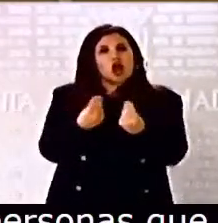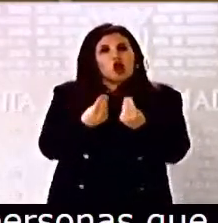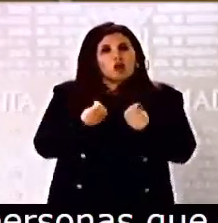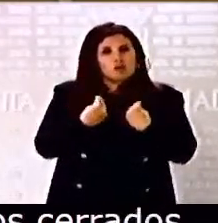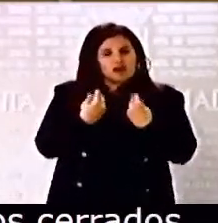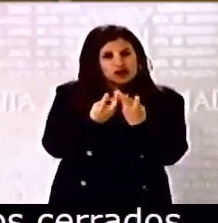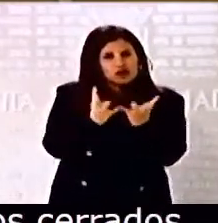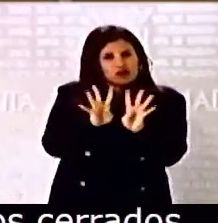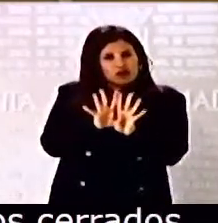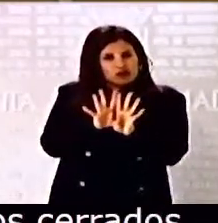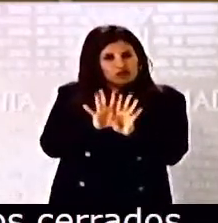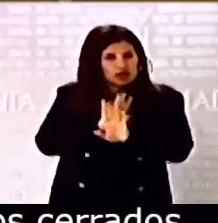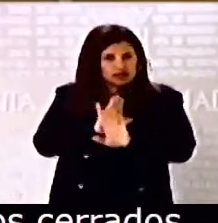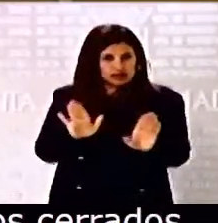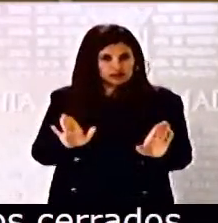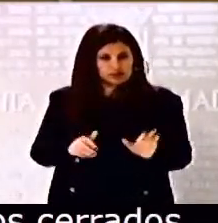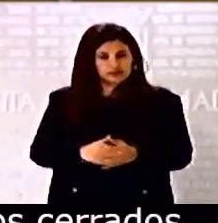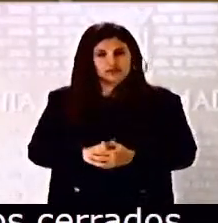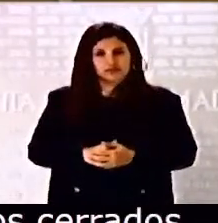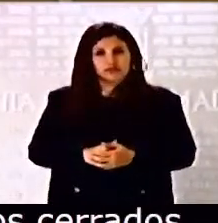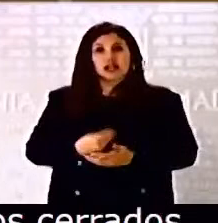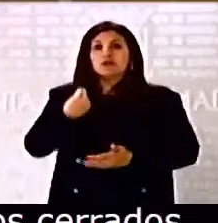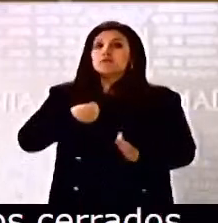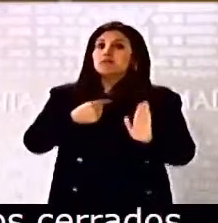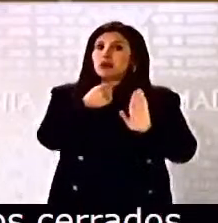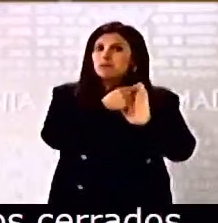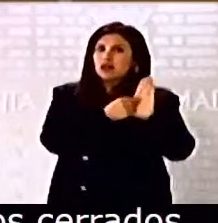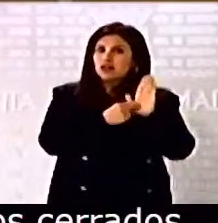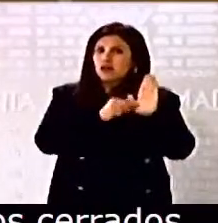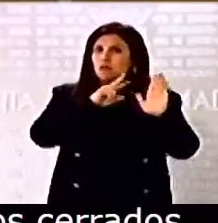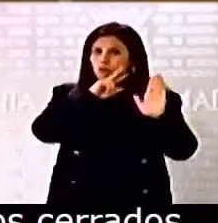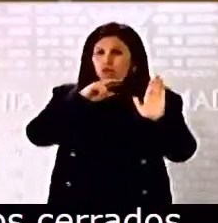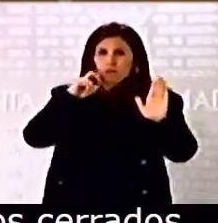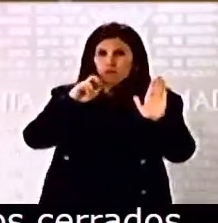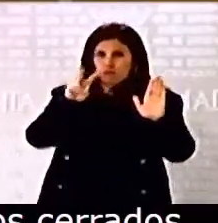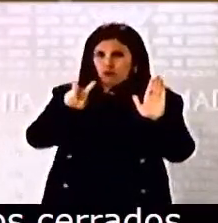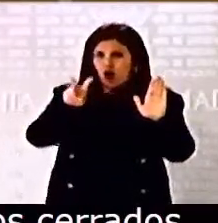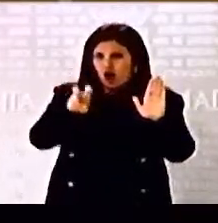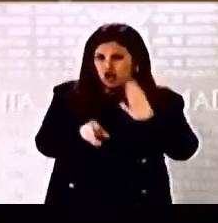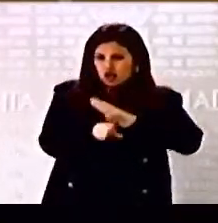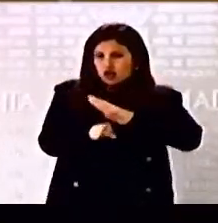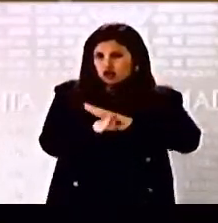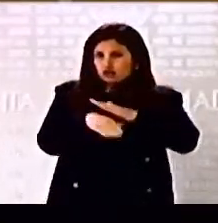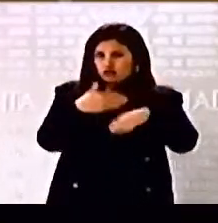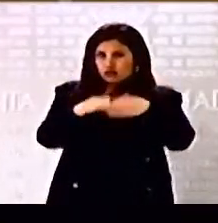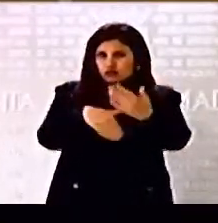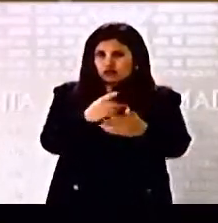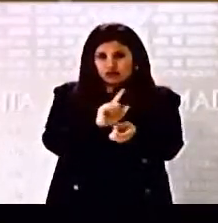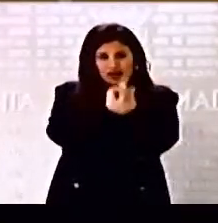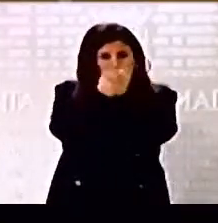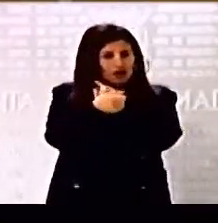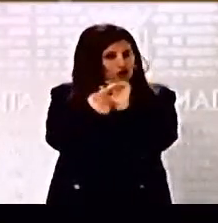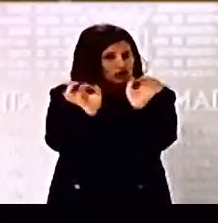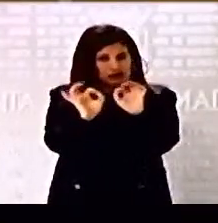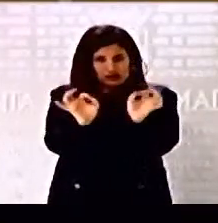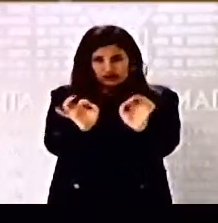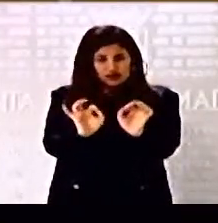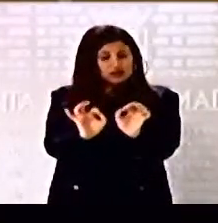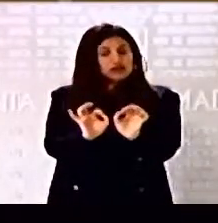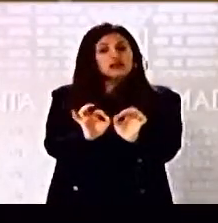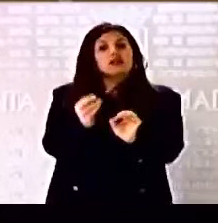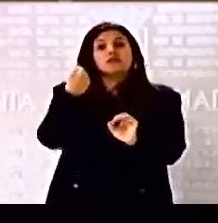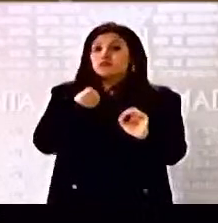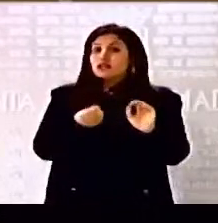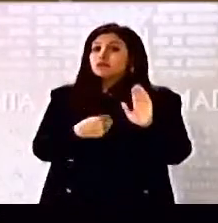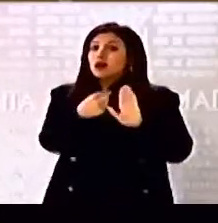convivencia. Medidas que siguen vigentes, medidas que no se han modificado y medidas